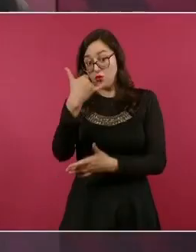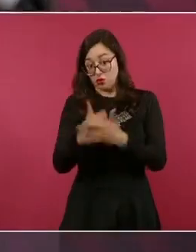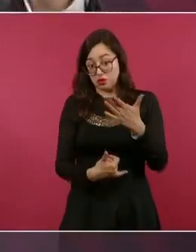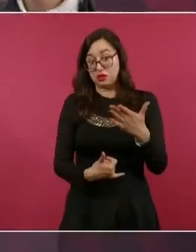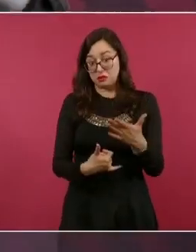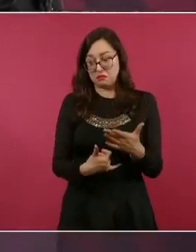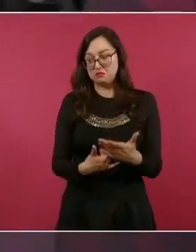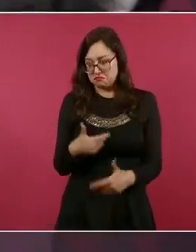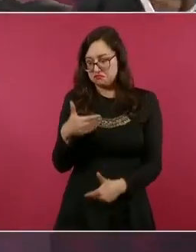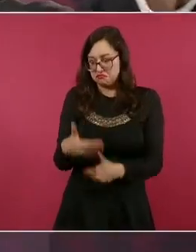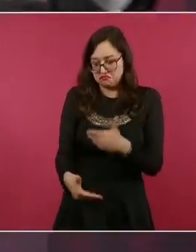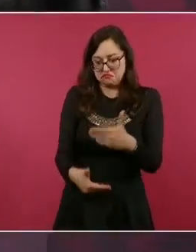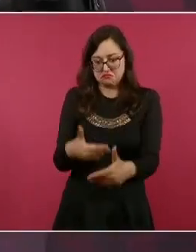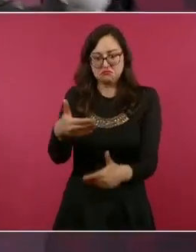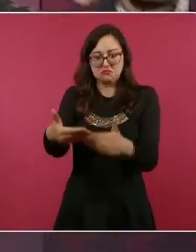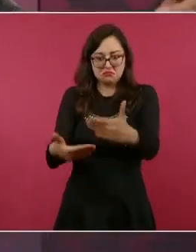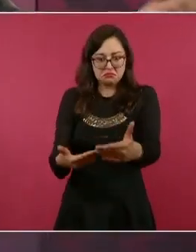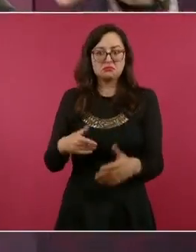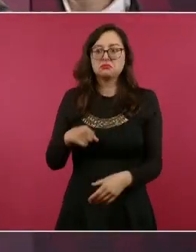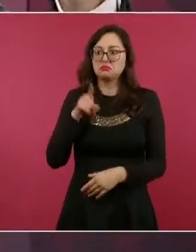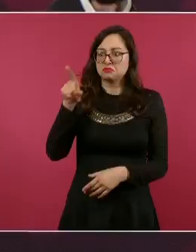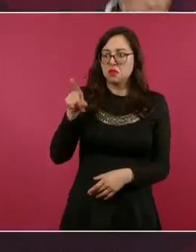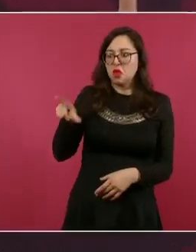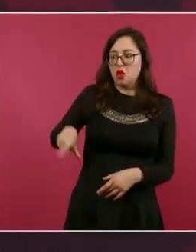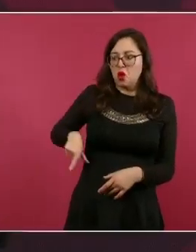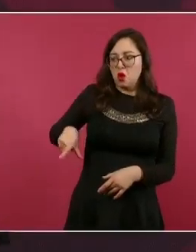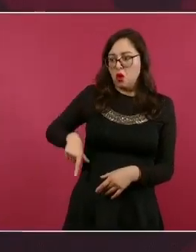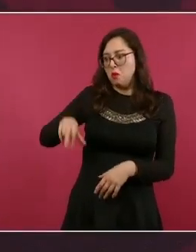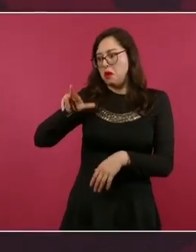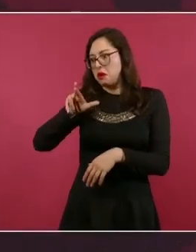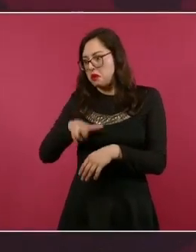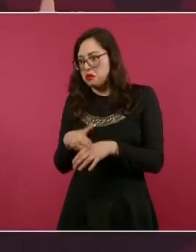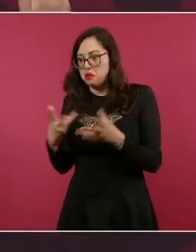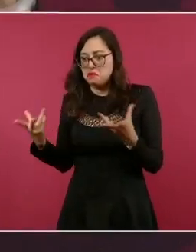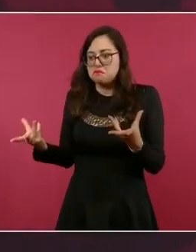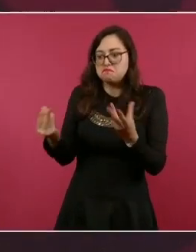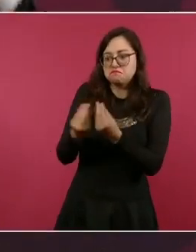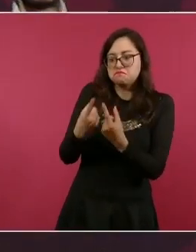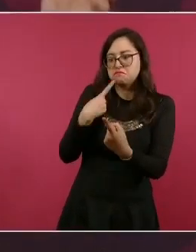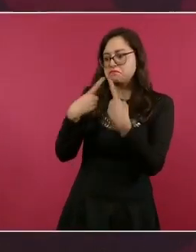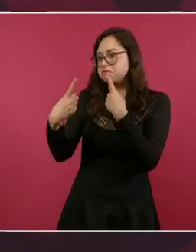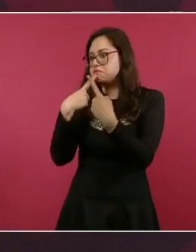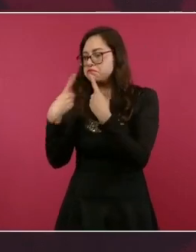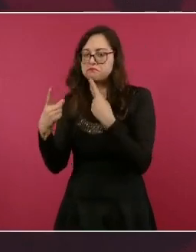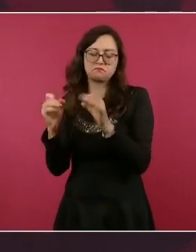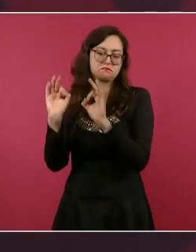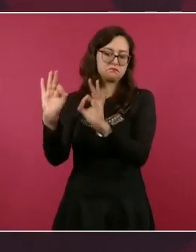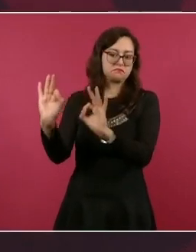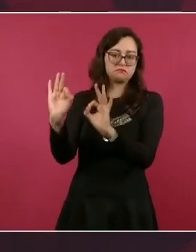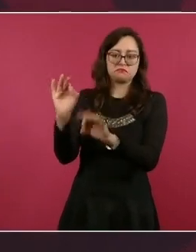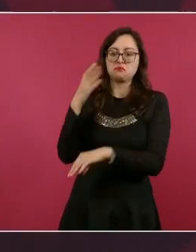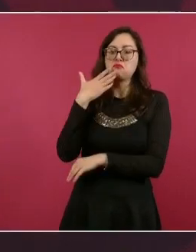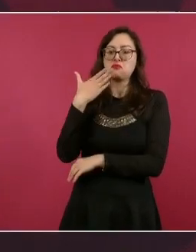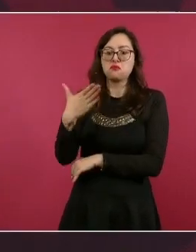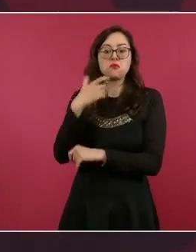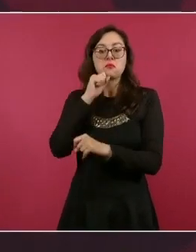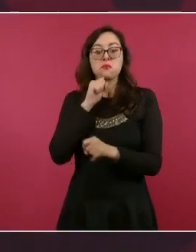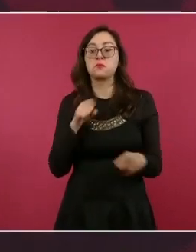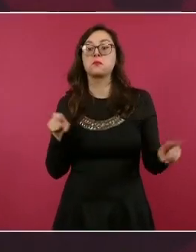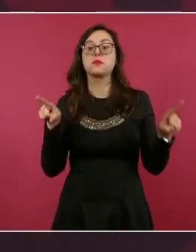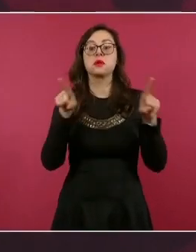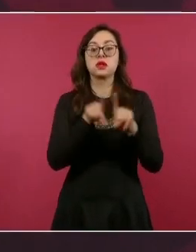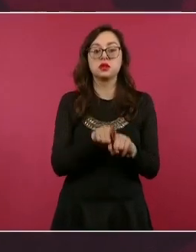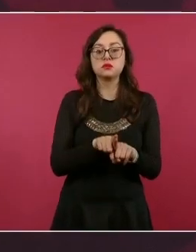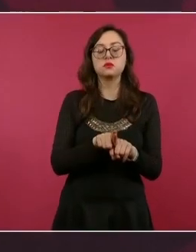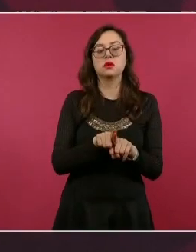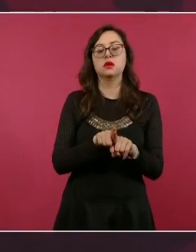y qué bueno que los gobernadores se están uniendo, como lo hacen el gobernador de Coahuila y el gobernador